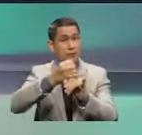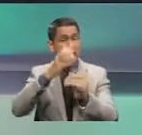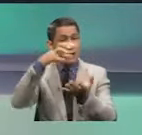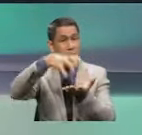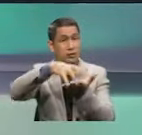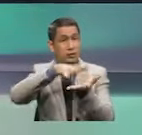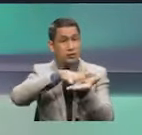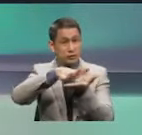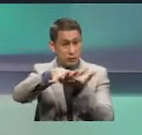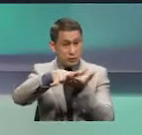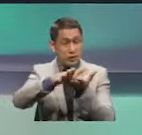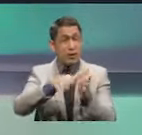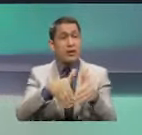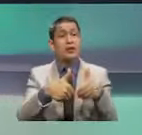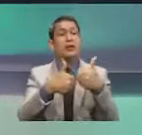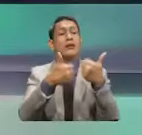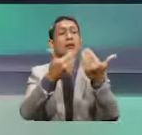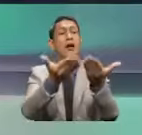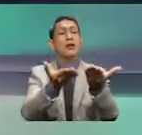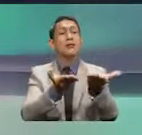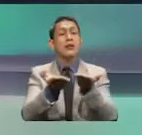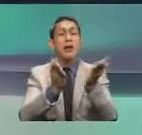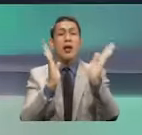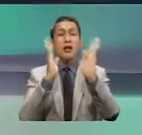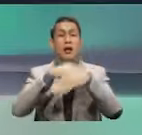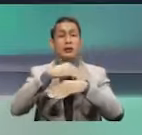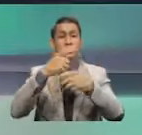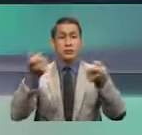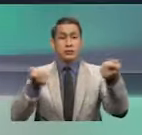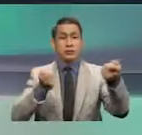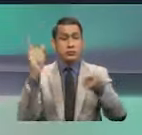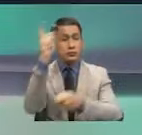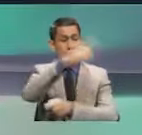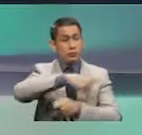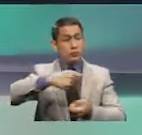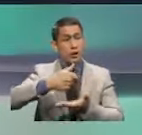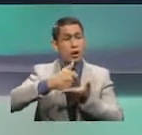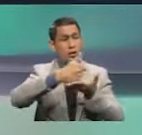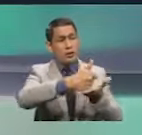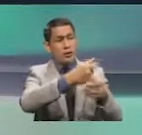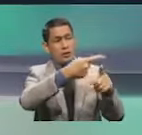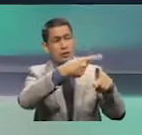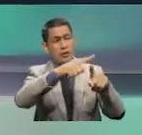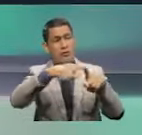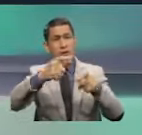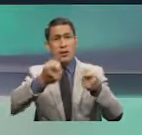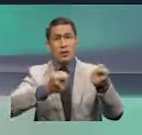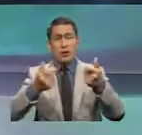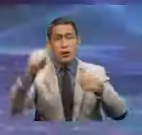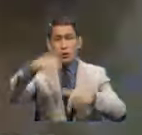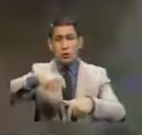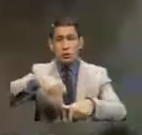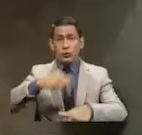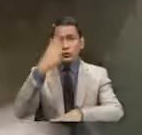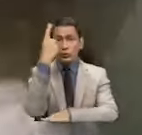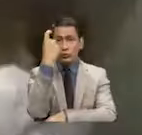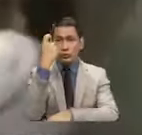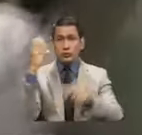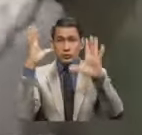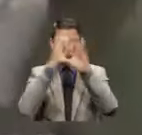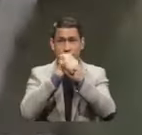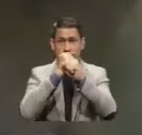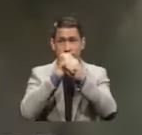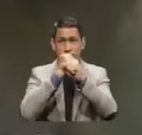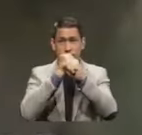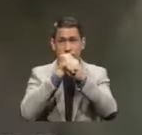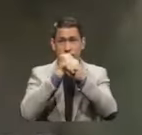poniendo gratuitamente canguros para pasar los vehículos. Bueno, y esta noche a partir de las 11, las bandas